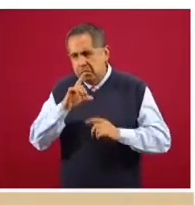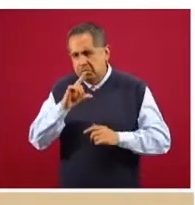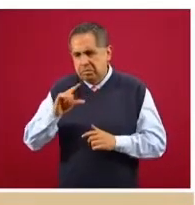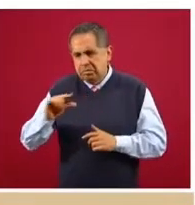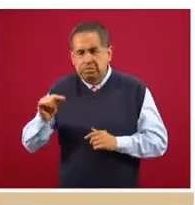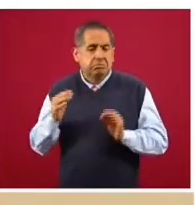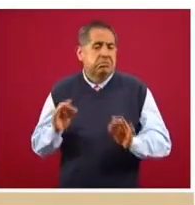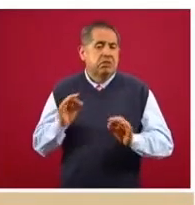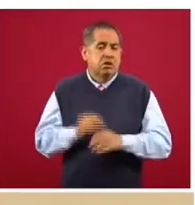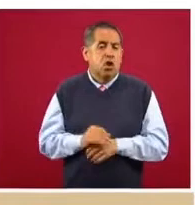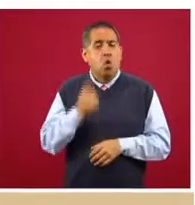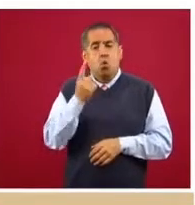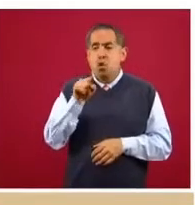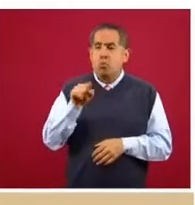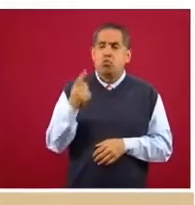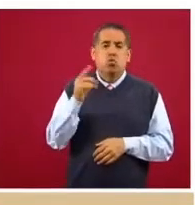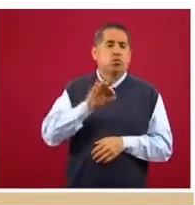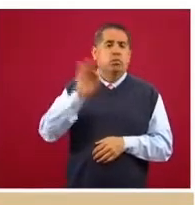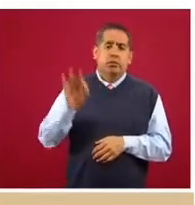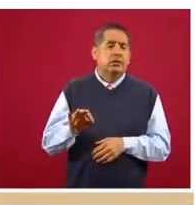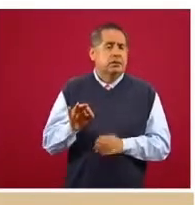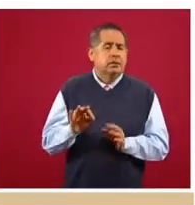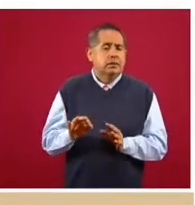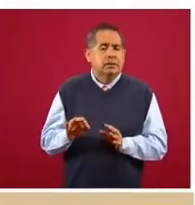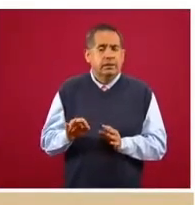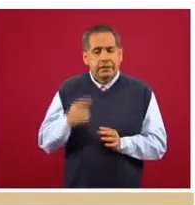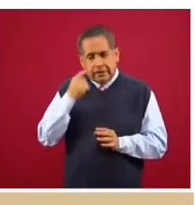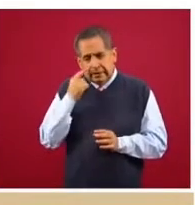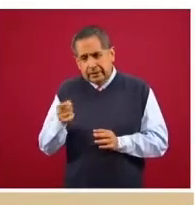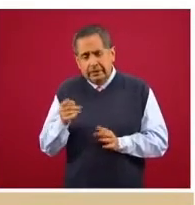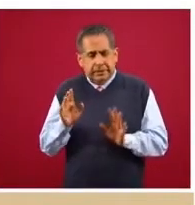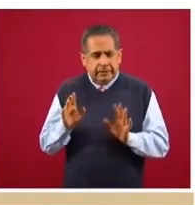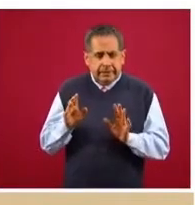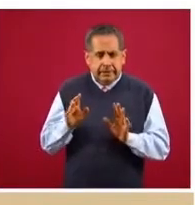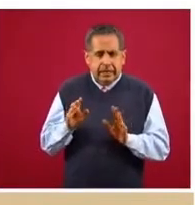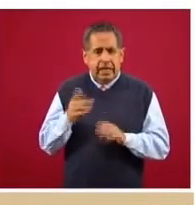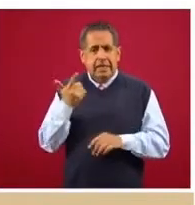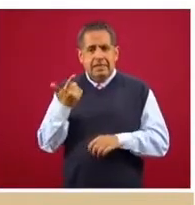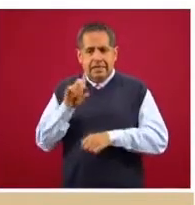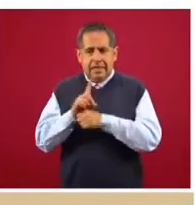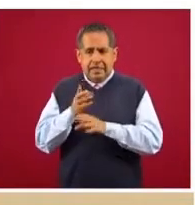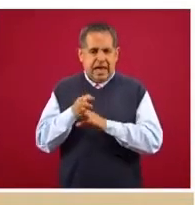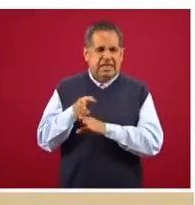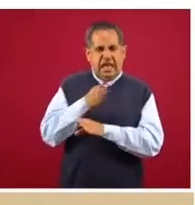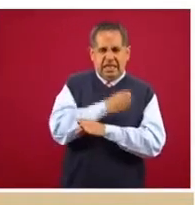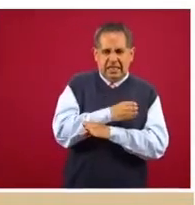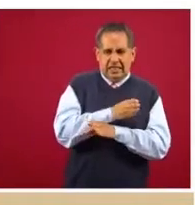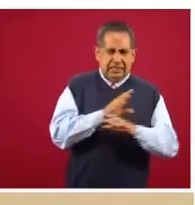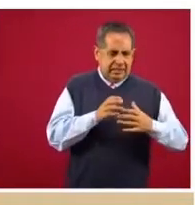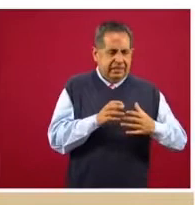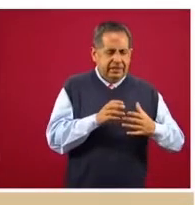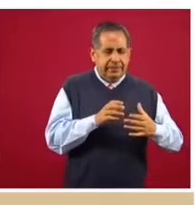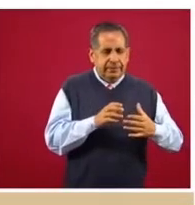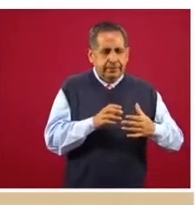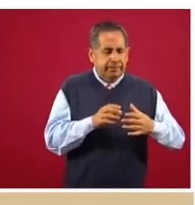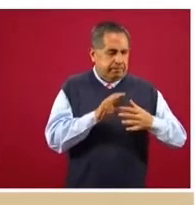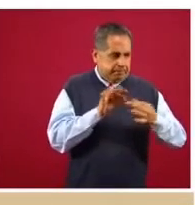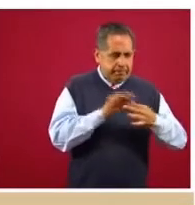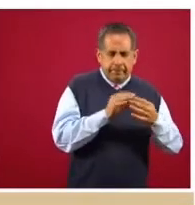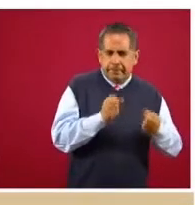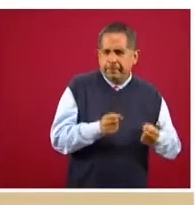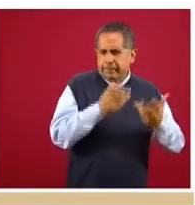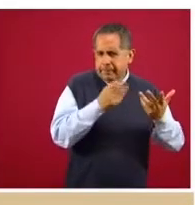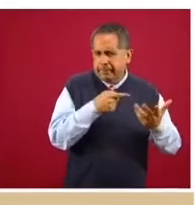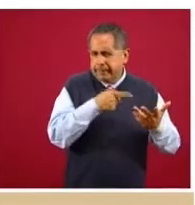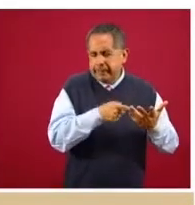pasada, 1.1%, en donde retirando los últimos 7 días por este sesgo de información que puede